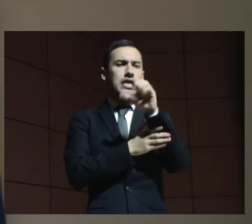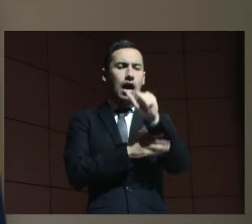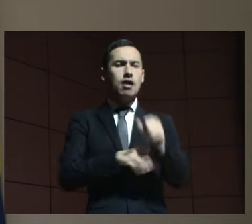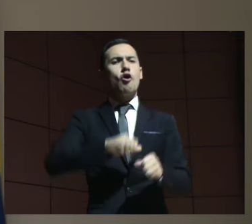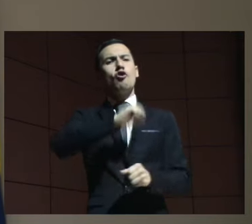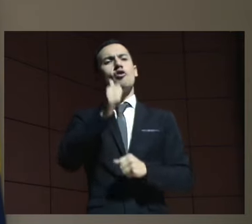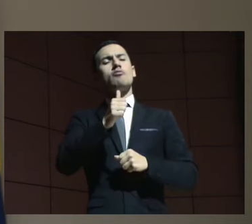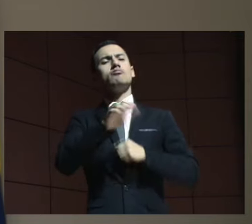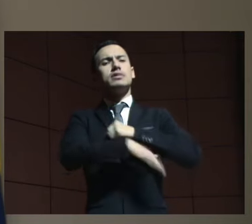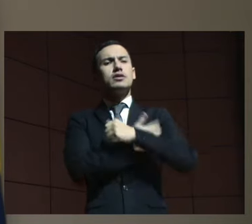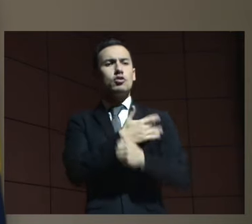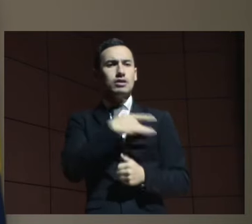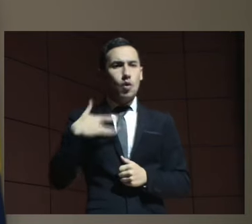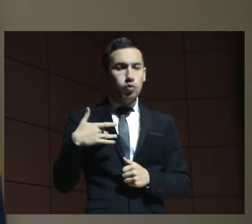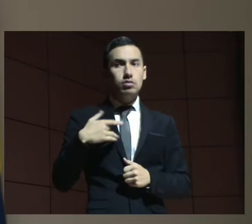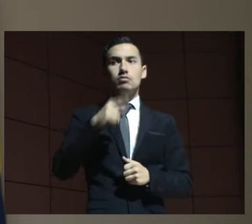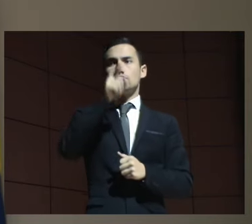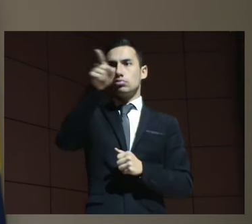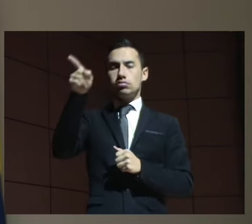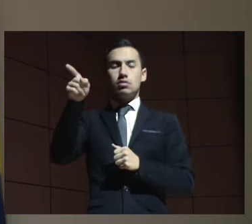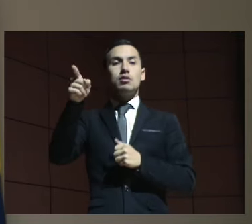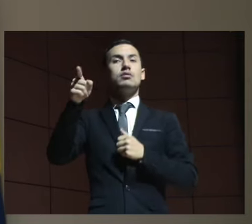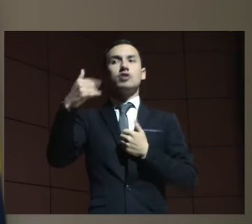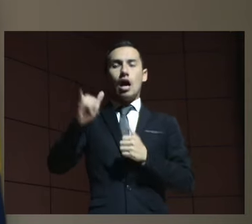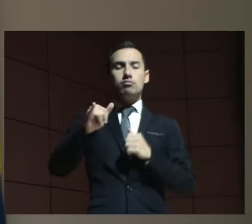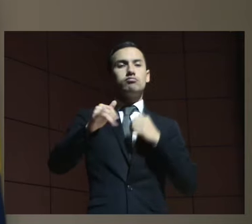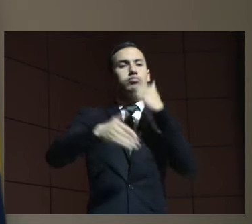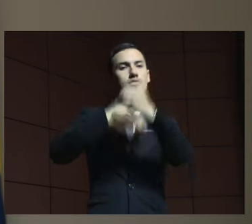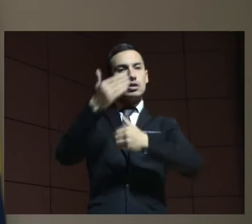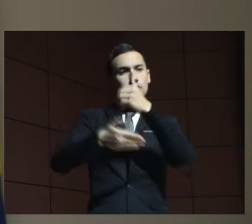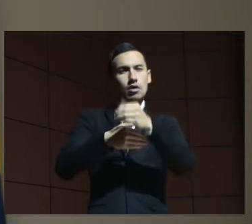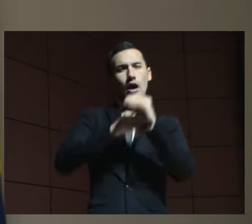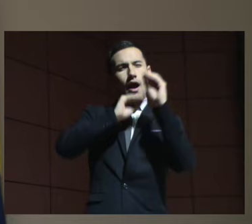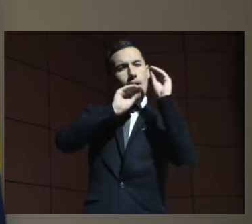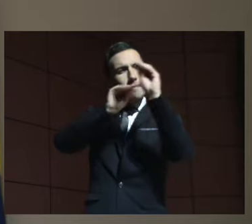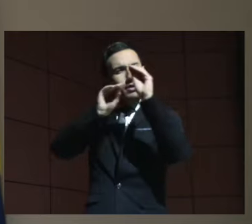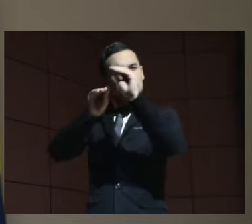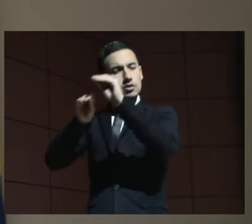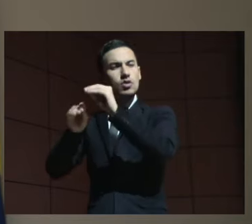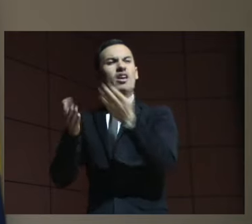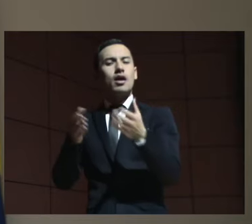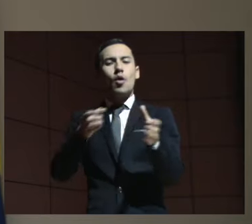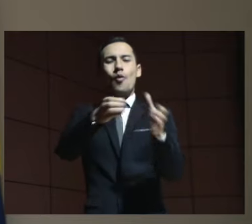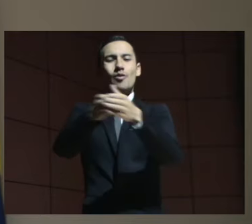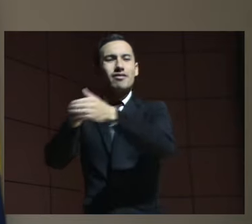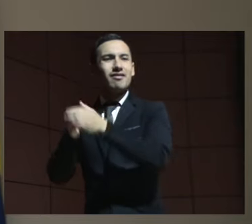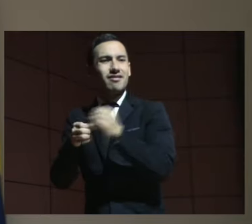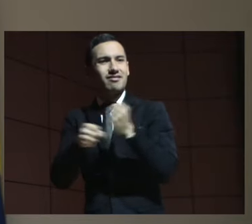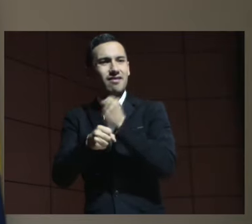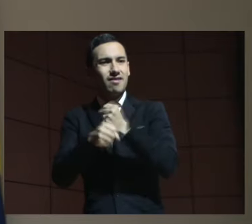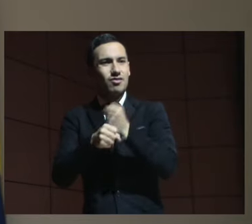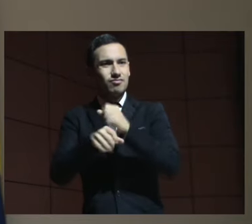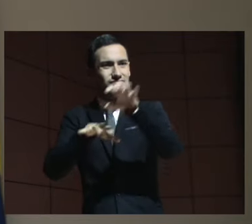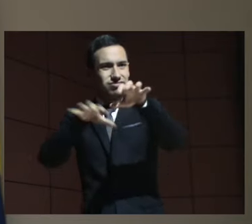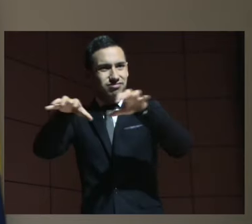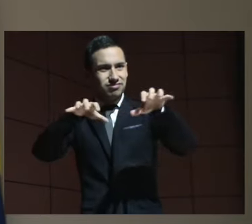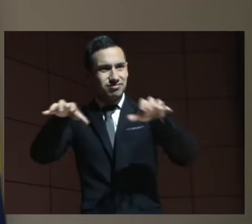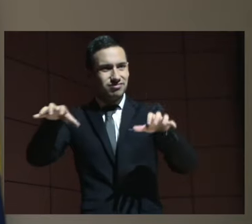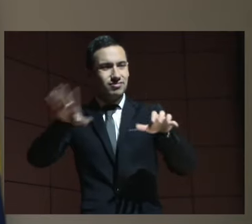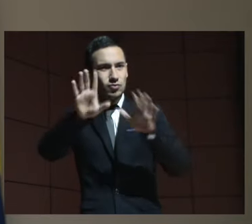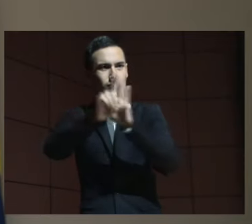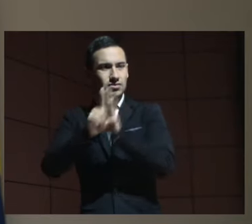la Cancillería, como el Ministerio de Salud, llevamos a cabo un proceso de capacitación a las unidades de